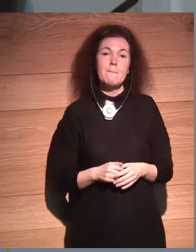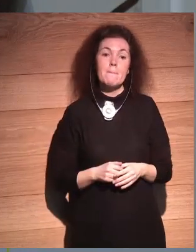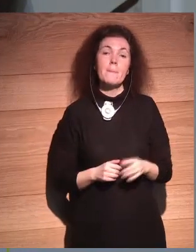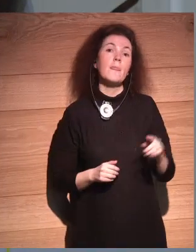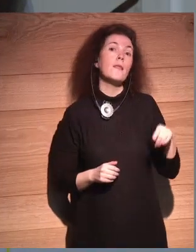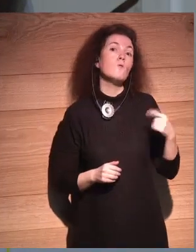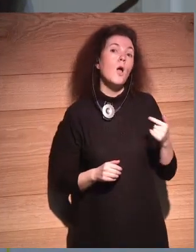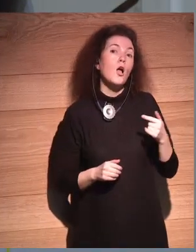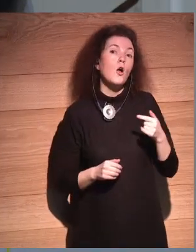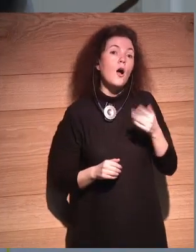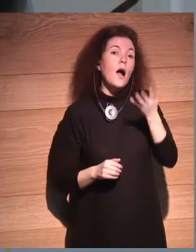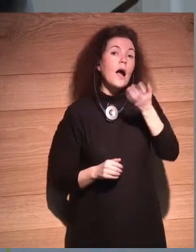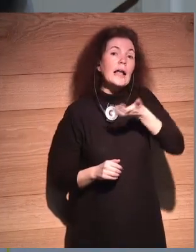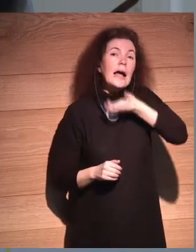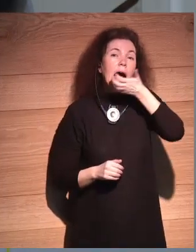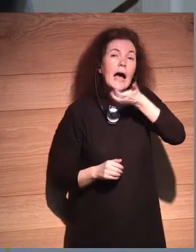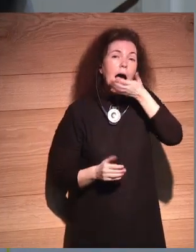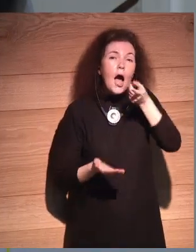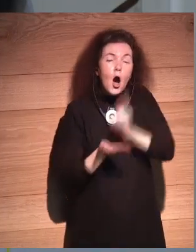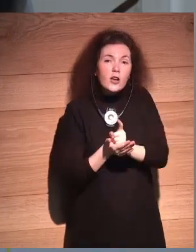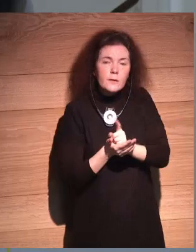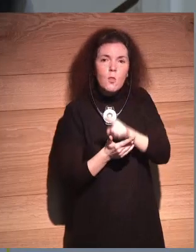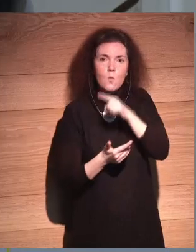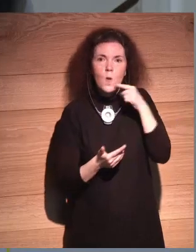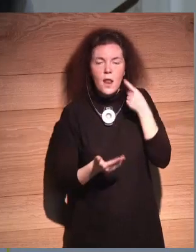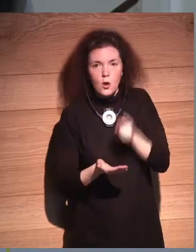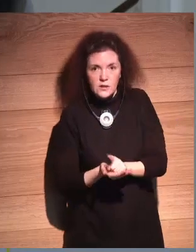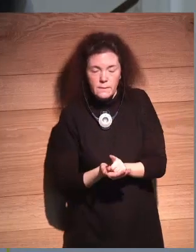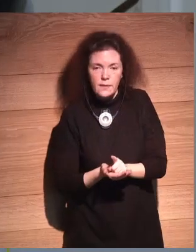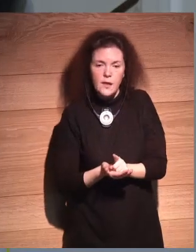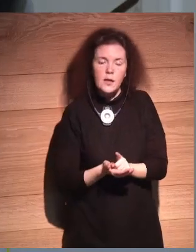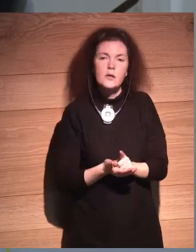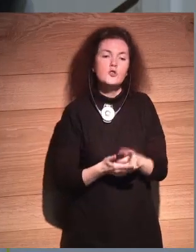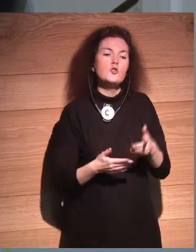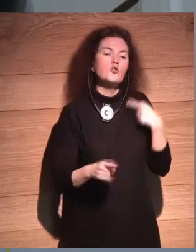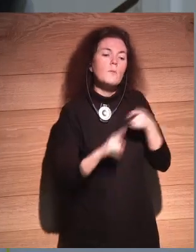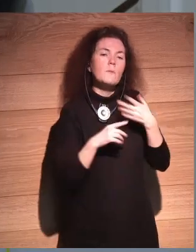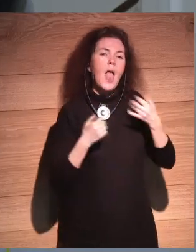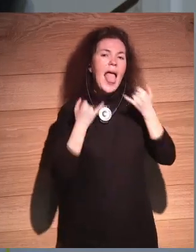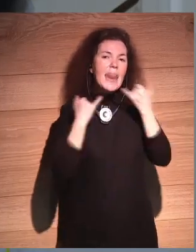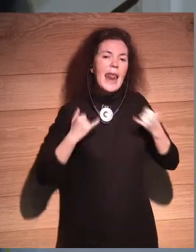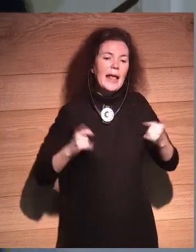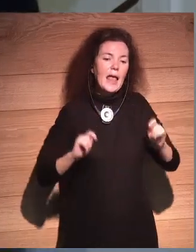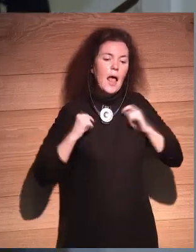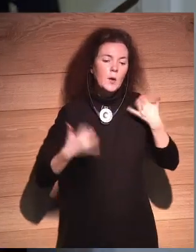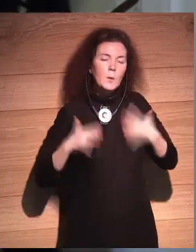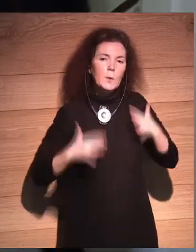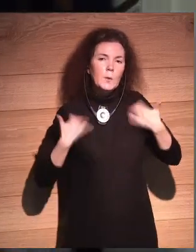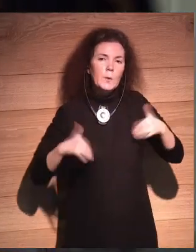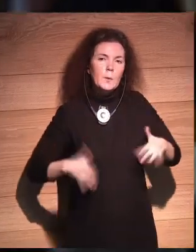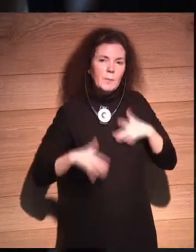Y luego, cuando se descongelan, vuelven a doler. Yo invertía toda mi energía en mantenerme caliente.